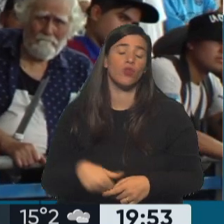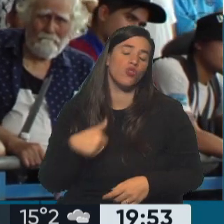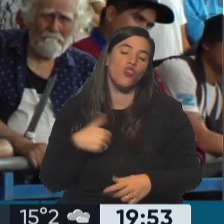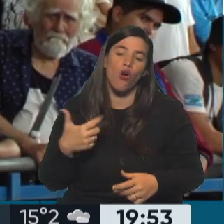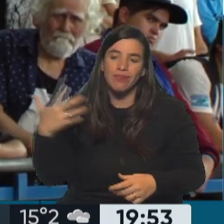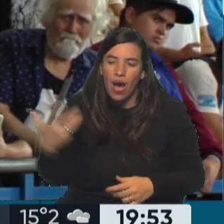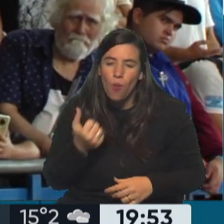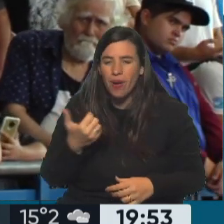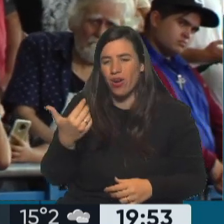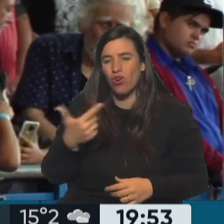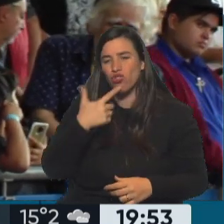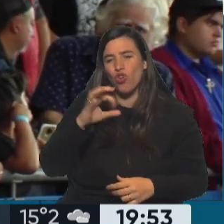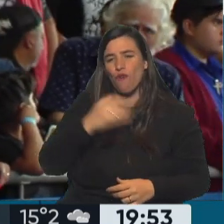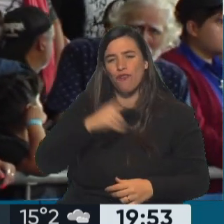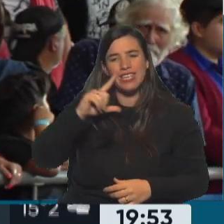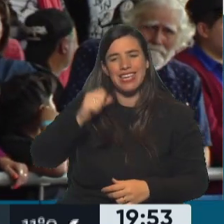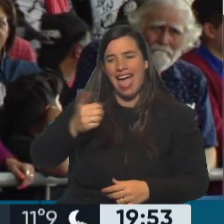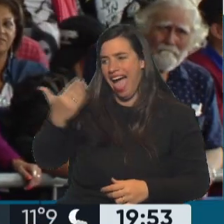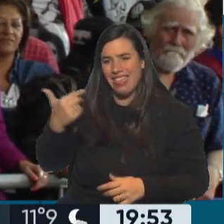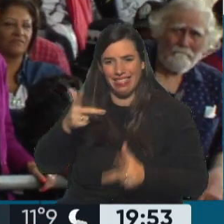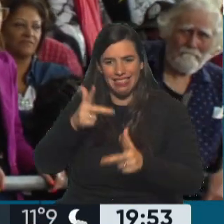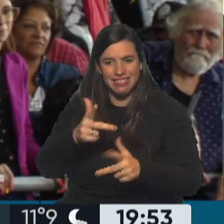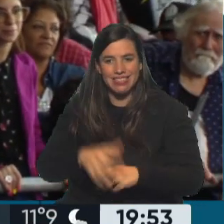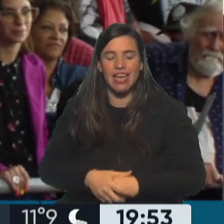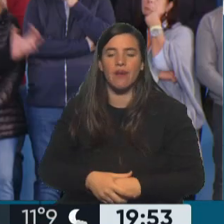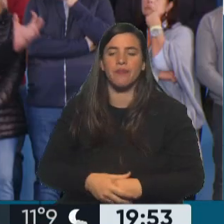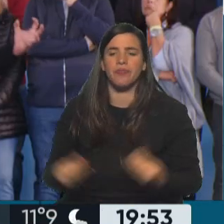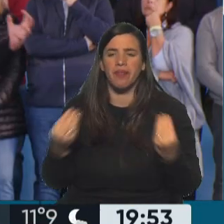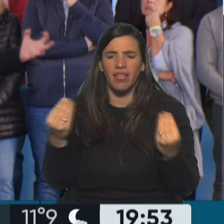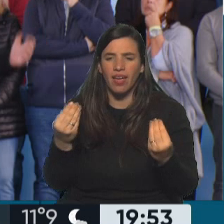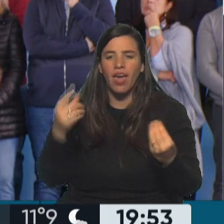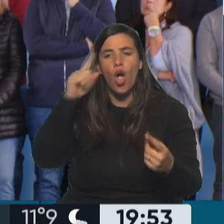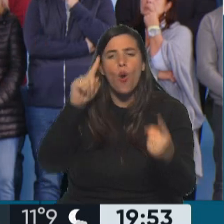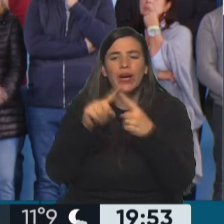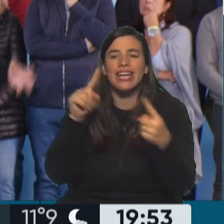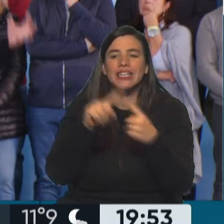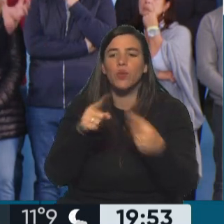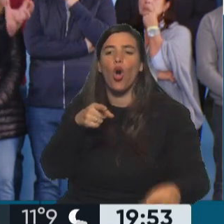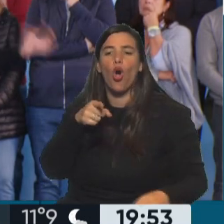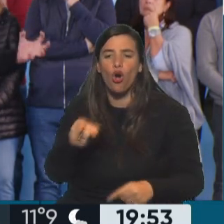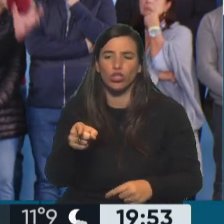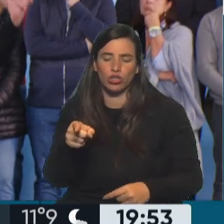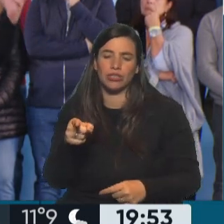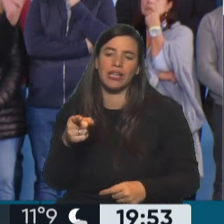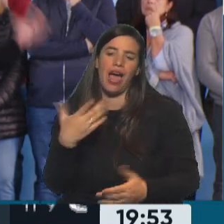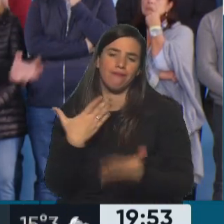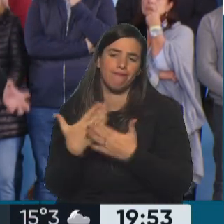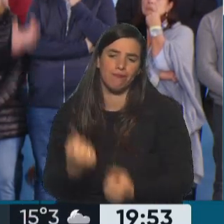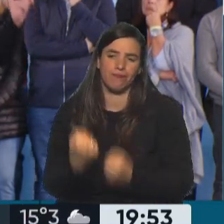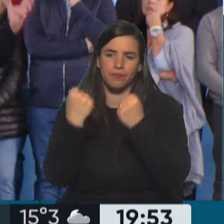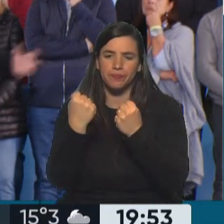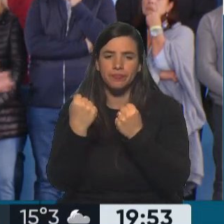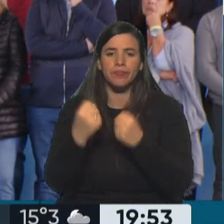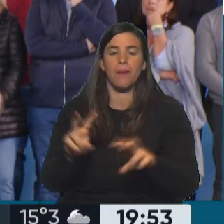lo que decía Sofía antes. Bueno, ¿cuáles van a ser las banderas que van a tener los progresismos para ir a enfrentar a esta ultraderecha? ¿Y qué es un progresismo hoy? Progresismo,